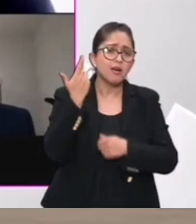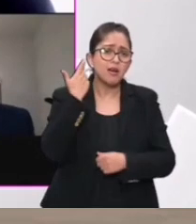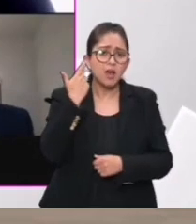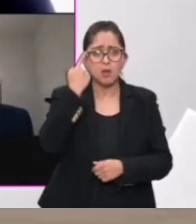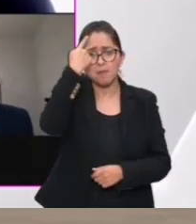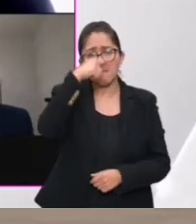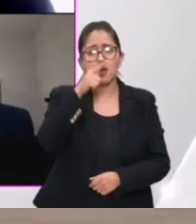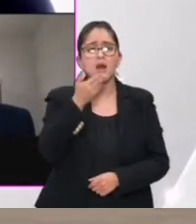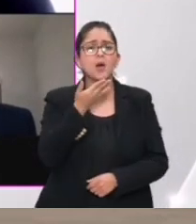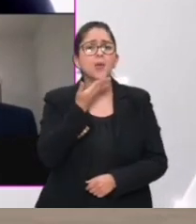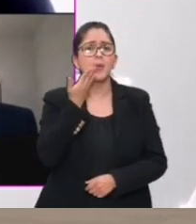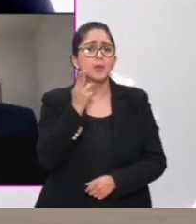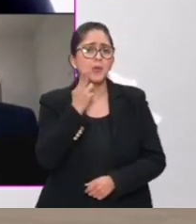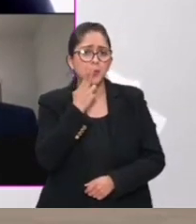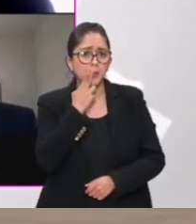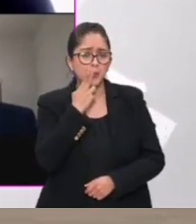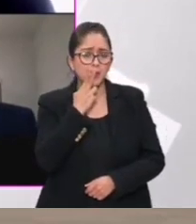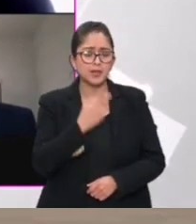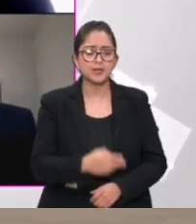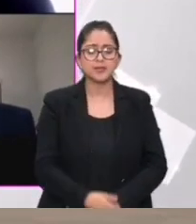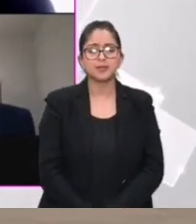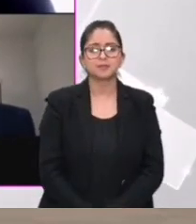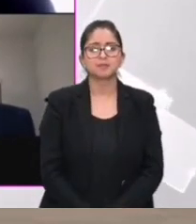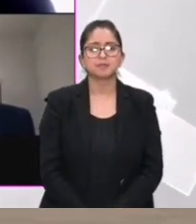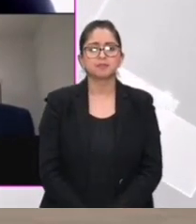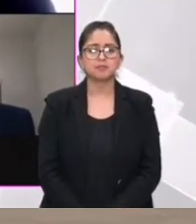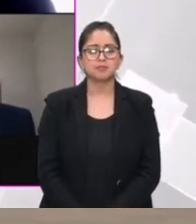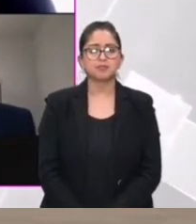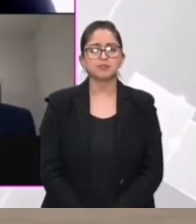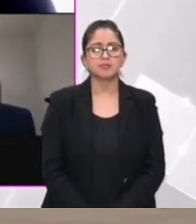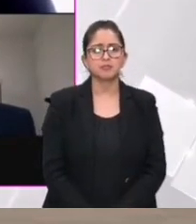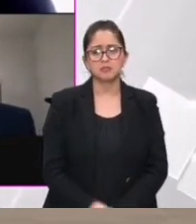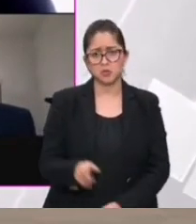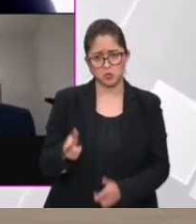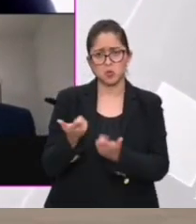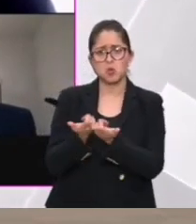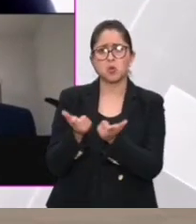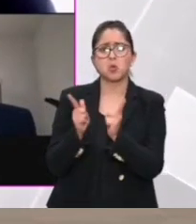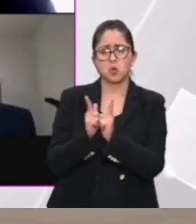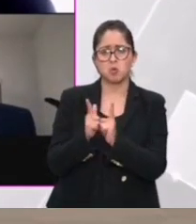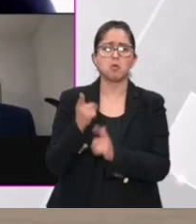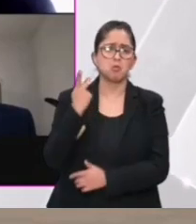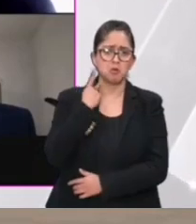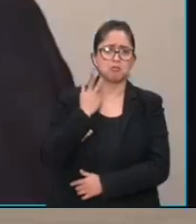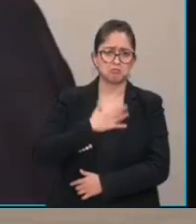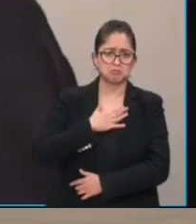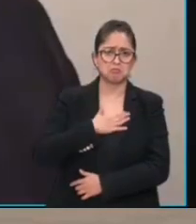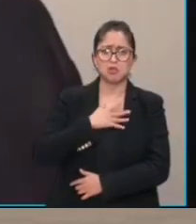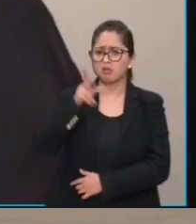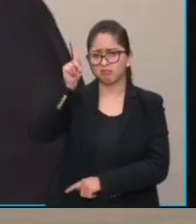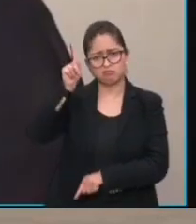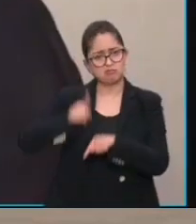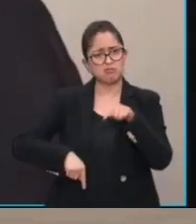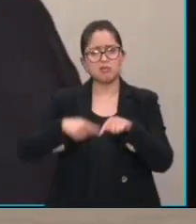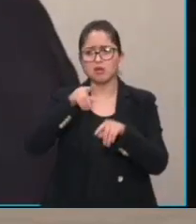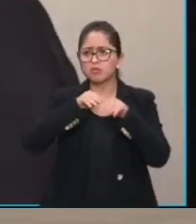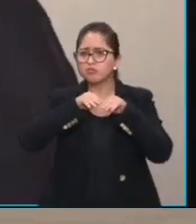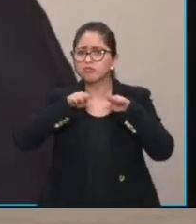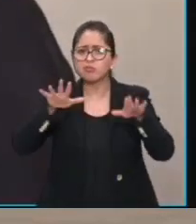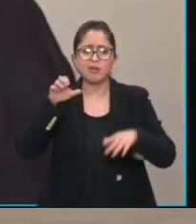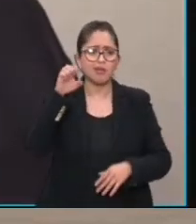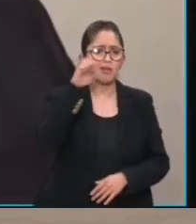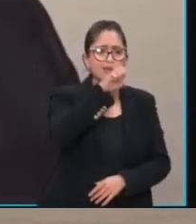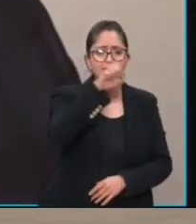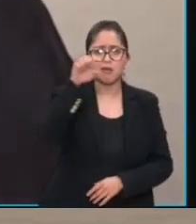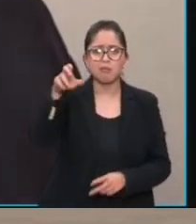Por supuesto que mi partido está a favor de la regulación de la publicidad engañosa del tabaco y de otros elementos